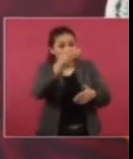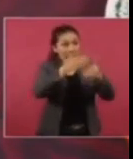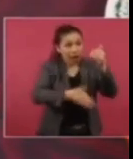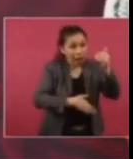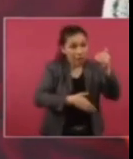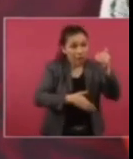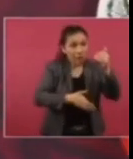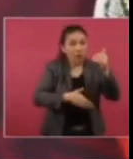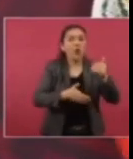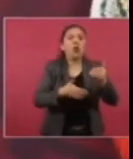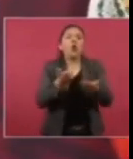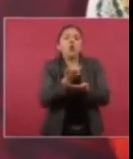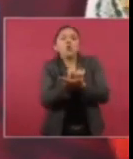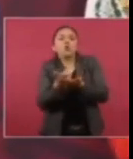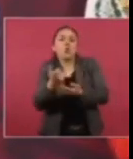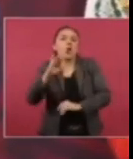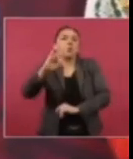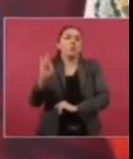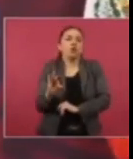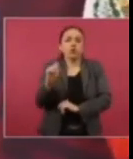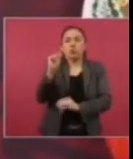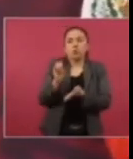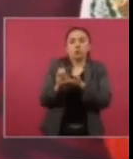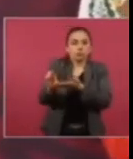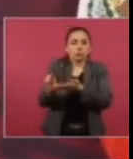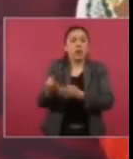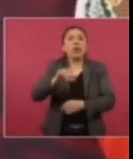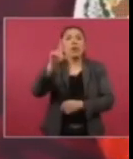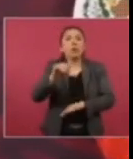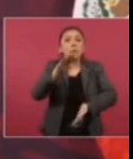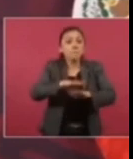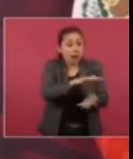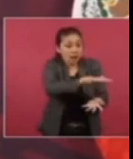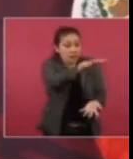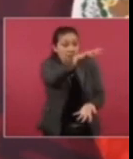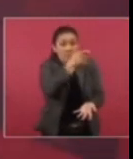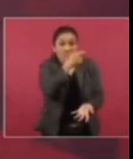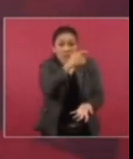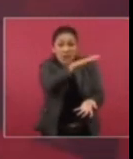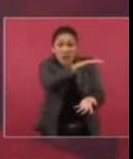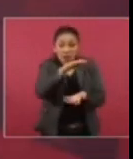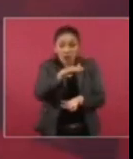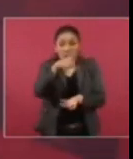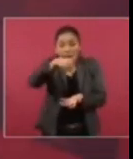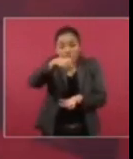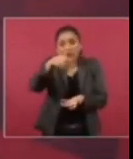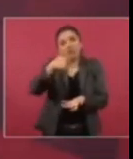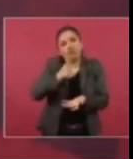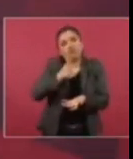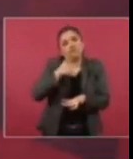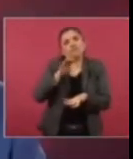resto del dinero lo voy a entregar para